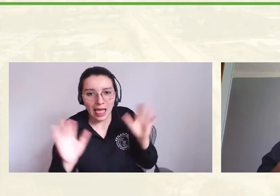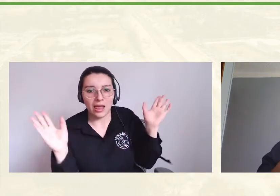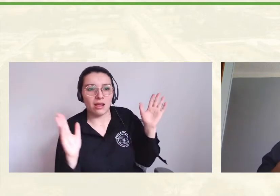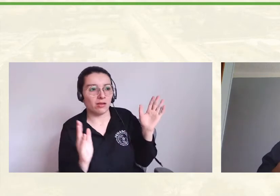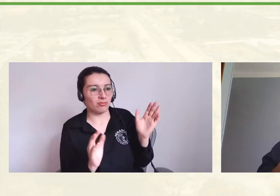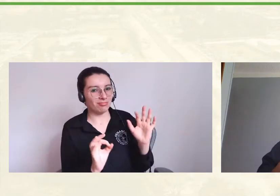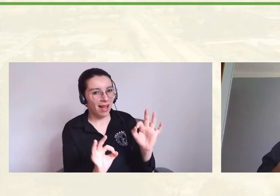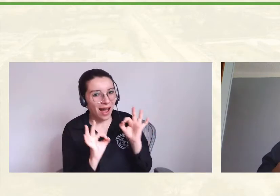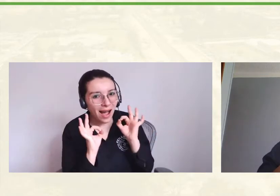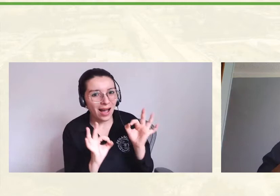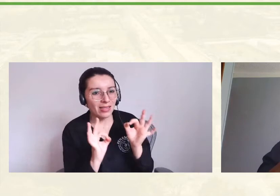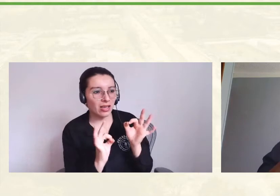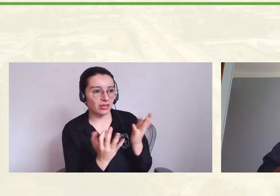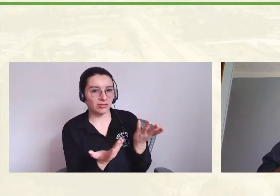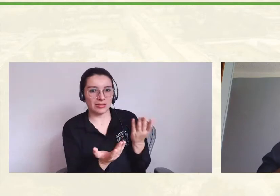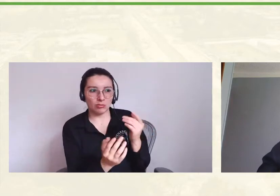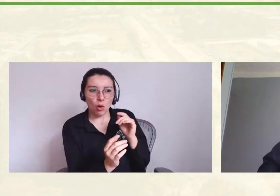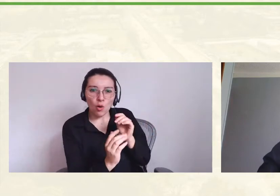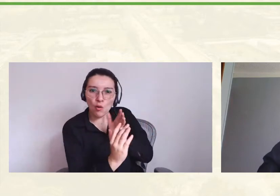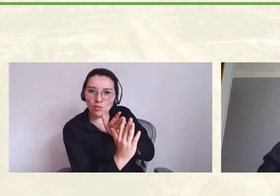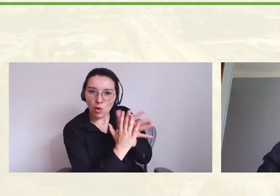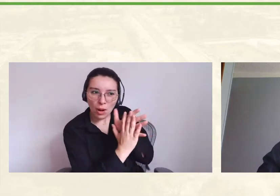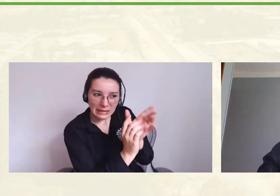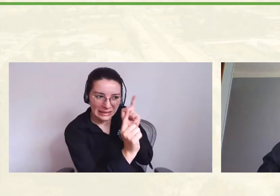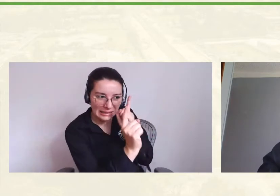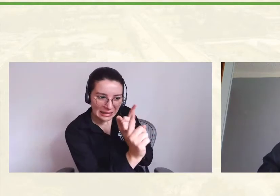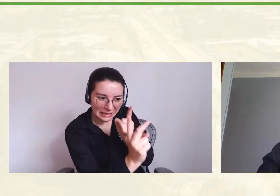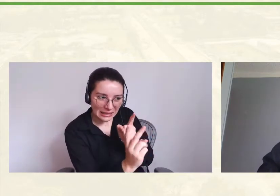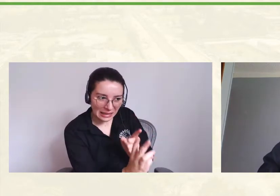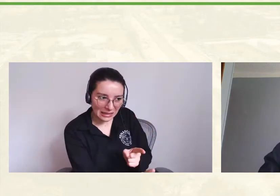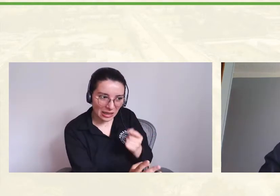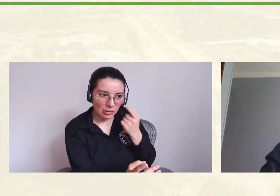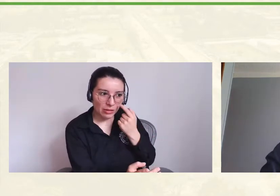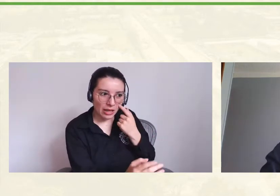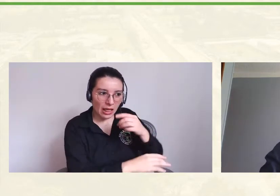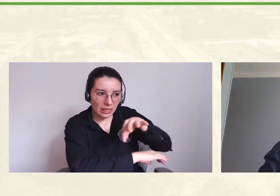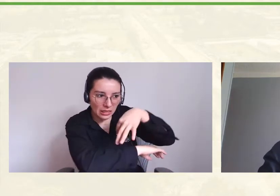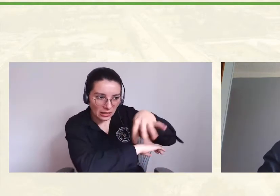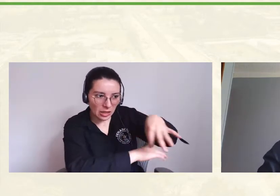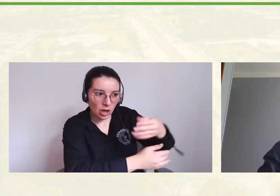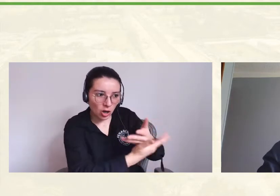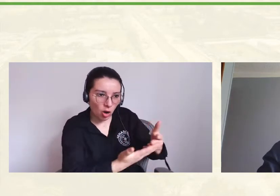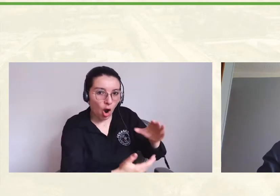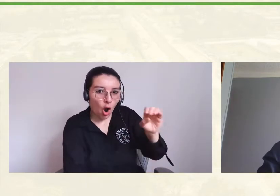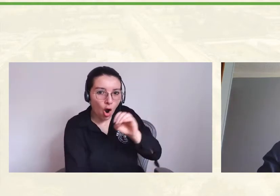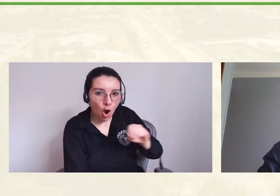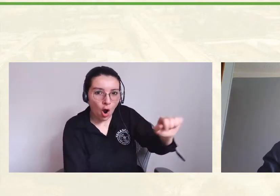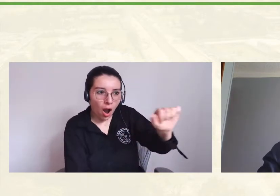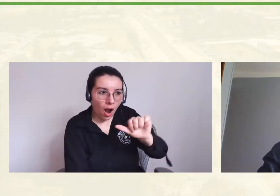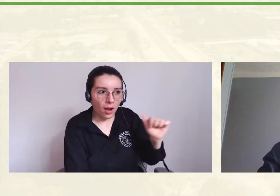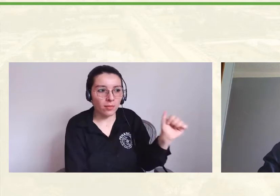y precisa para que ellos puedan tomar esas decisiones. Bueno, ellos y ellas puedan tomar esas decisiones.